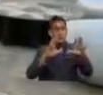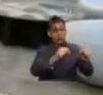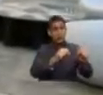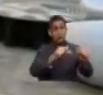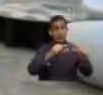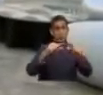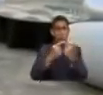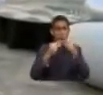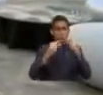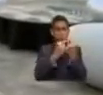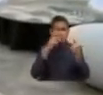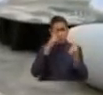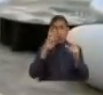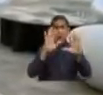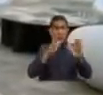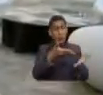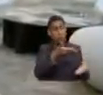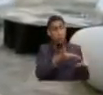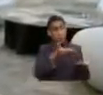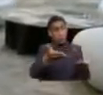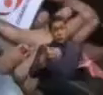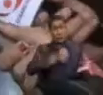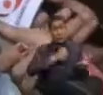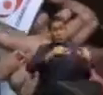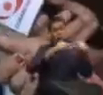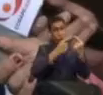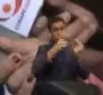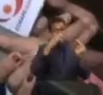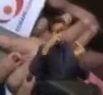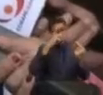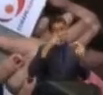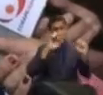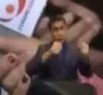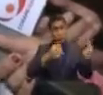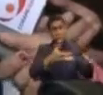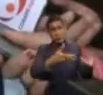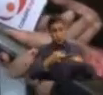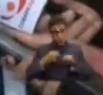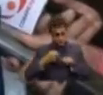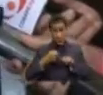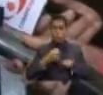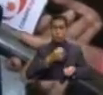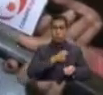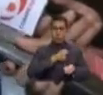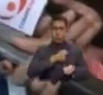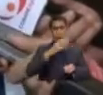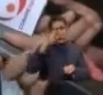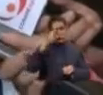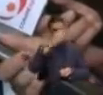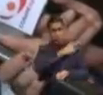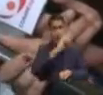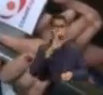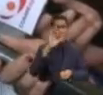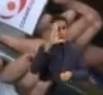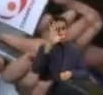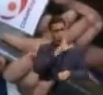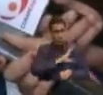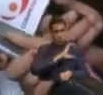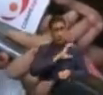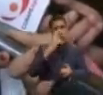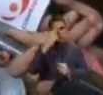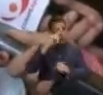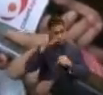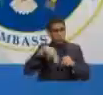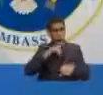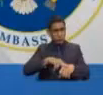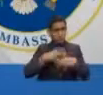ley es recuperar los bienes de origen ilícito e injustificado, golpear los bolsillos de la economía criminal y que eso pase a beneficio del Estado y de la gente,